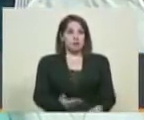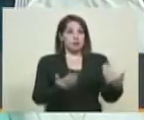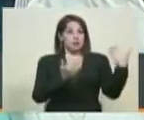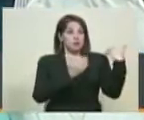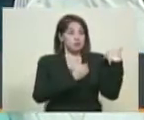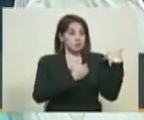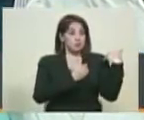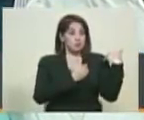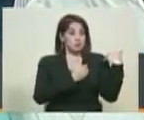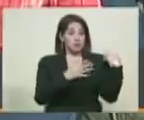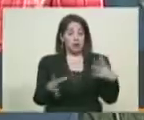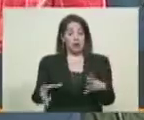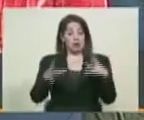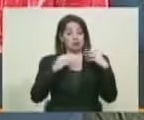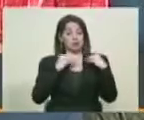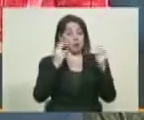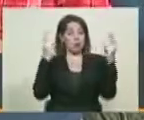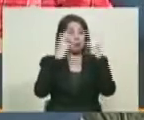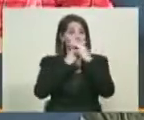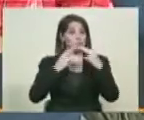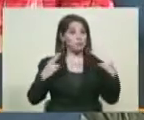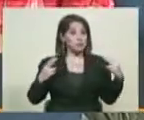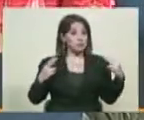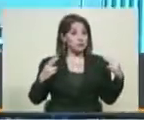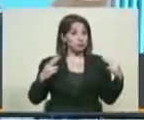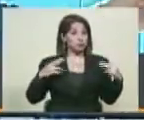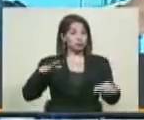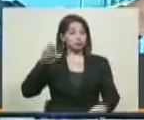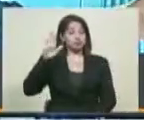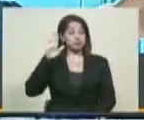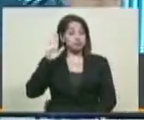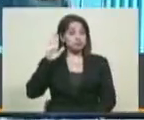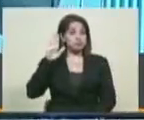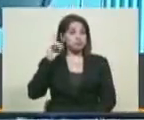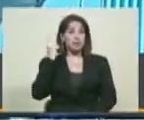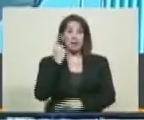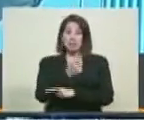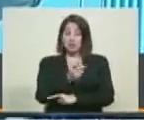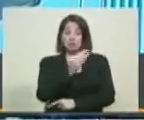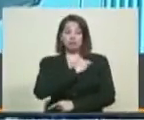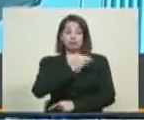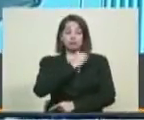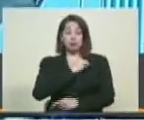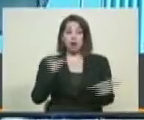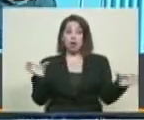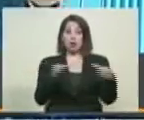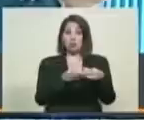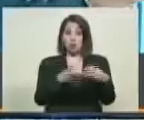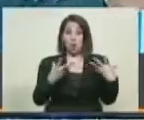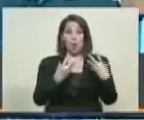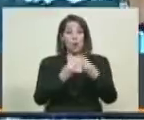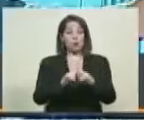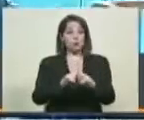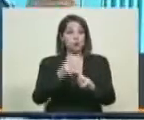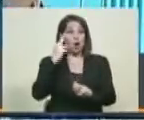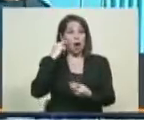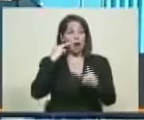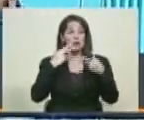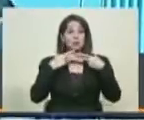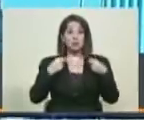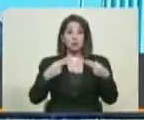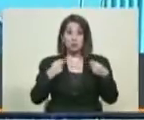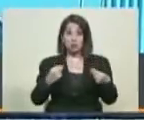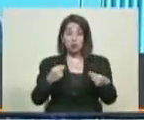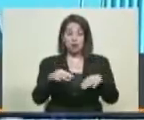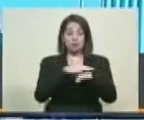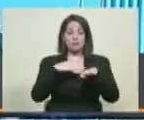para asumir ese compromiso. Deben ser convocados hoy mismo a la reunión junto a Aristóbulo e Hipólito,